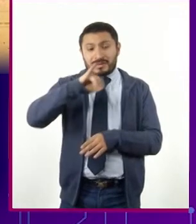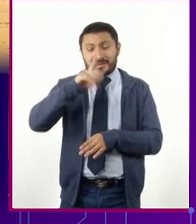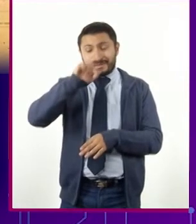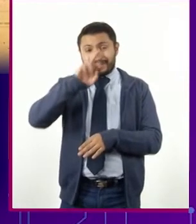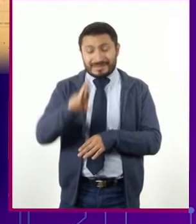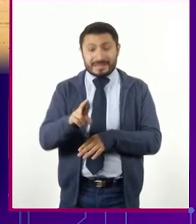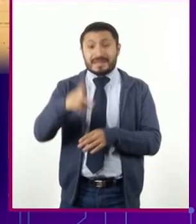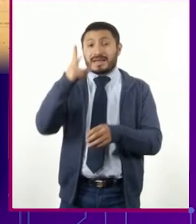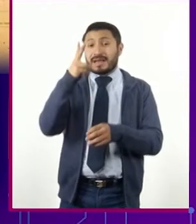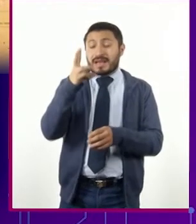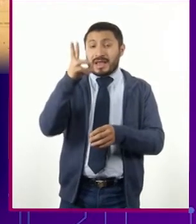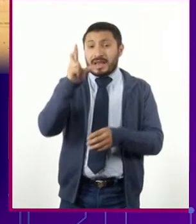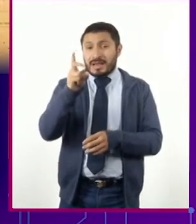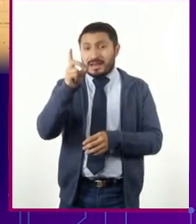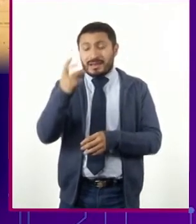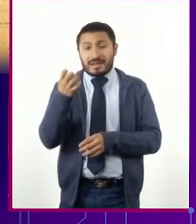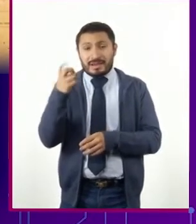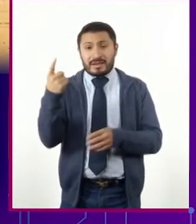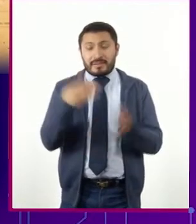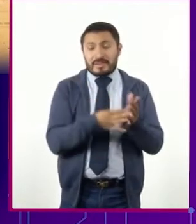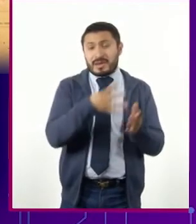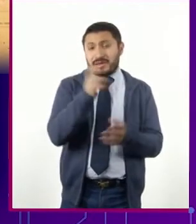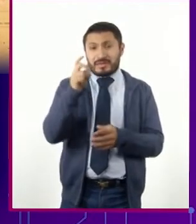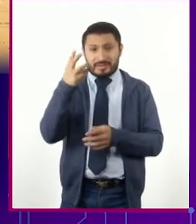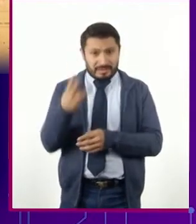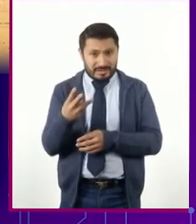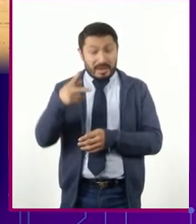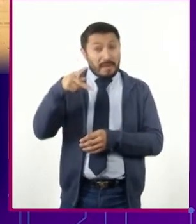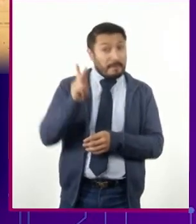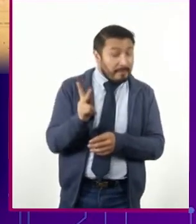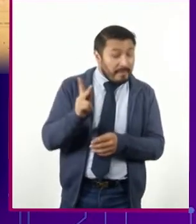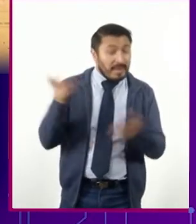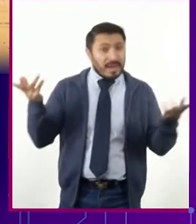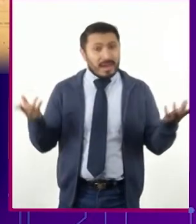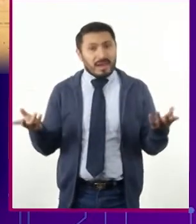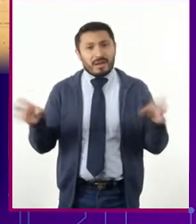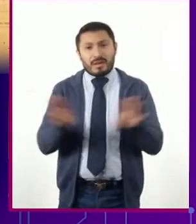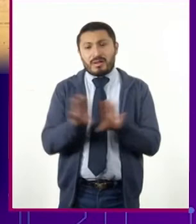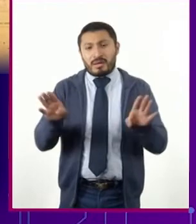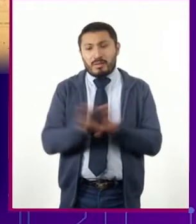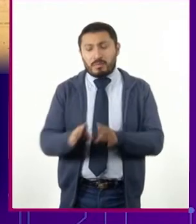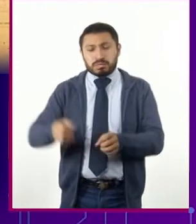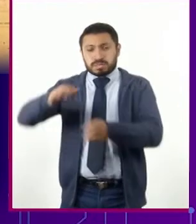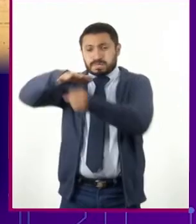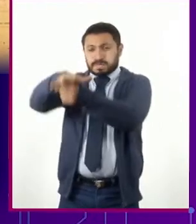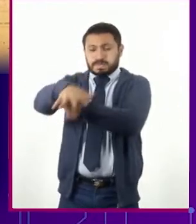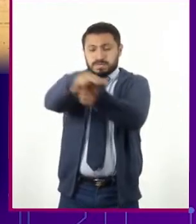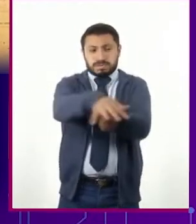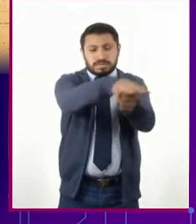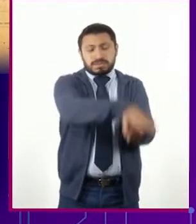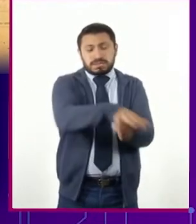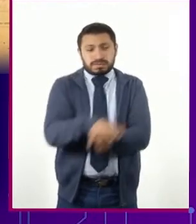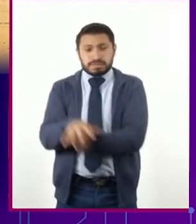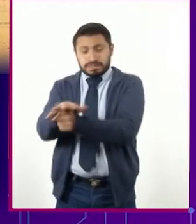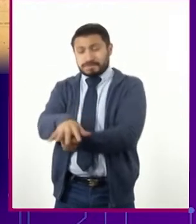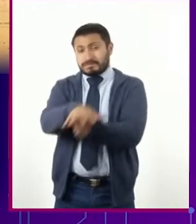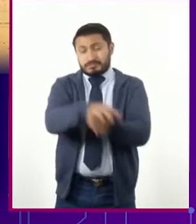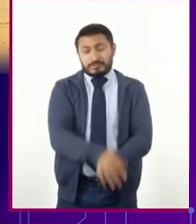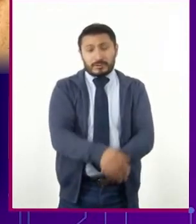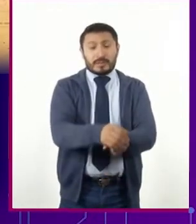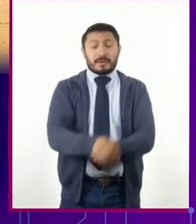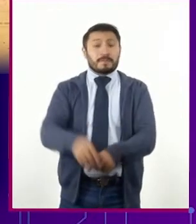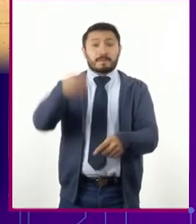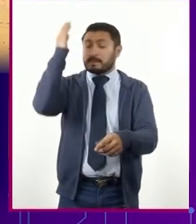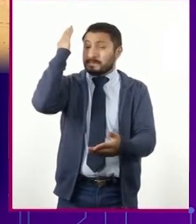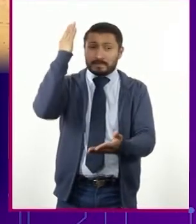de enero de 1933. Sin embargo, desató la represión sistemática, decretó la suspensión